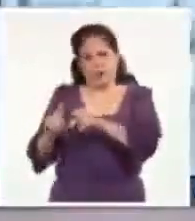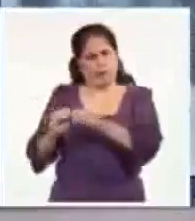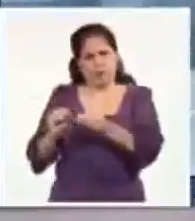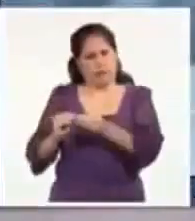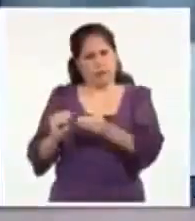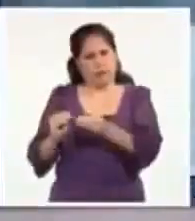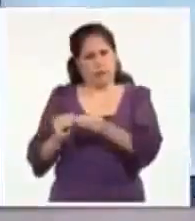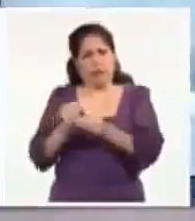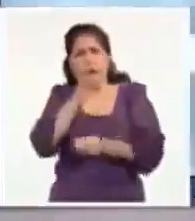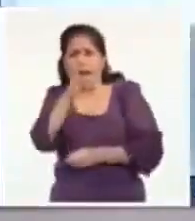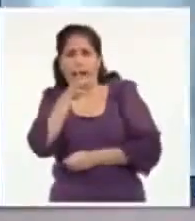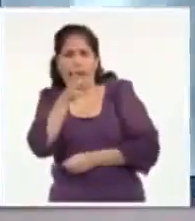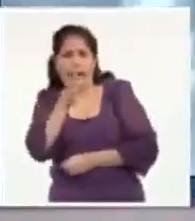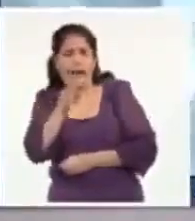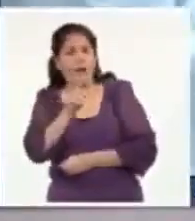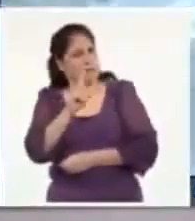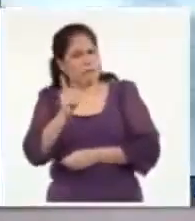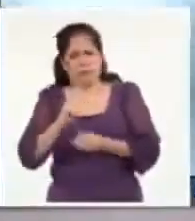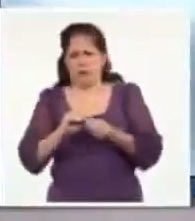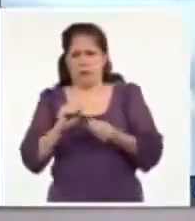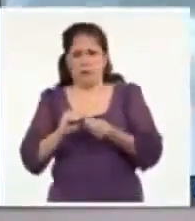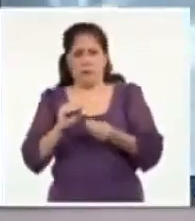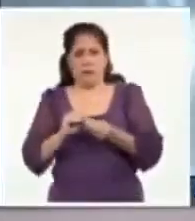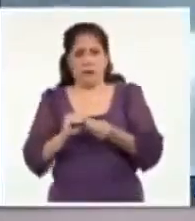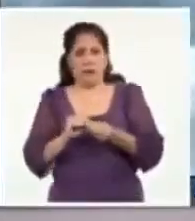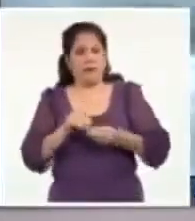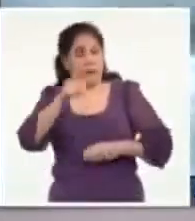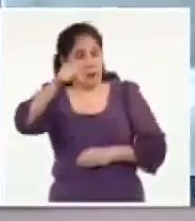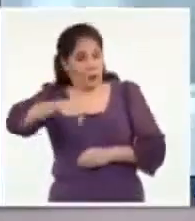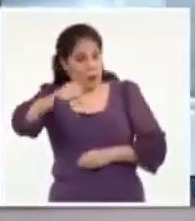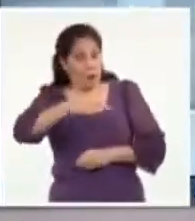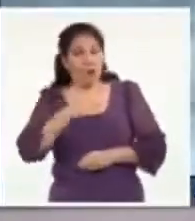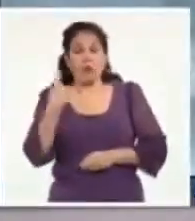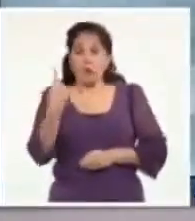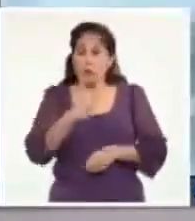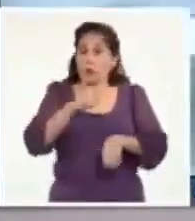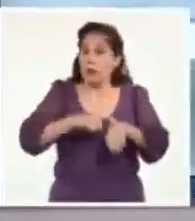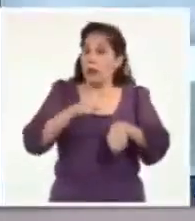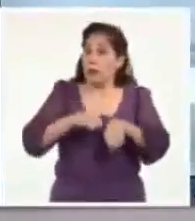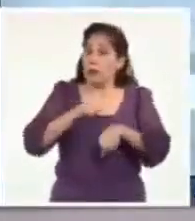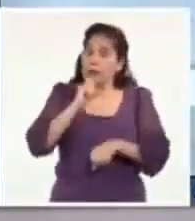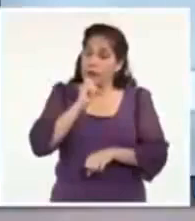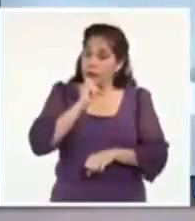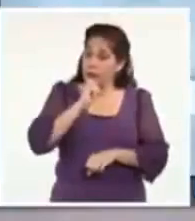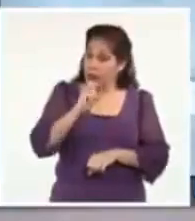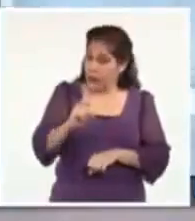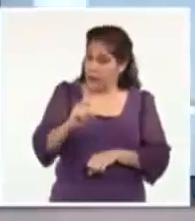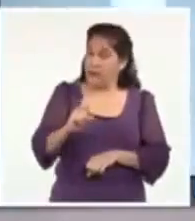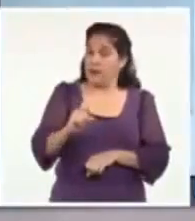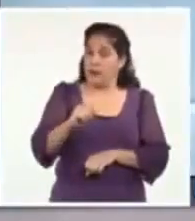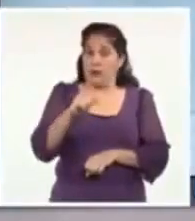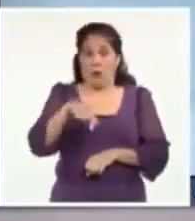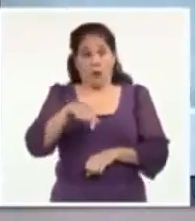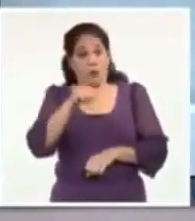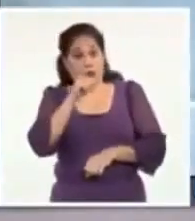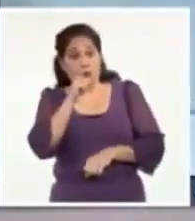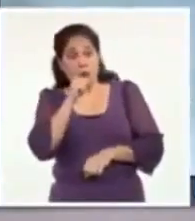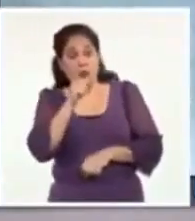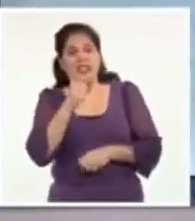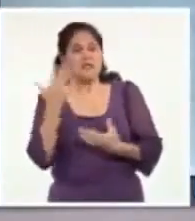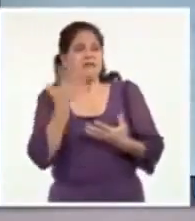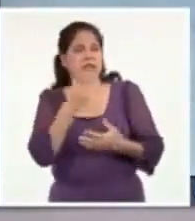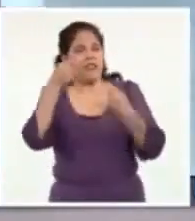sus pocas alocuciones tras perder frente a Lula Hoy estamos viviendo un momento crucial una encrucijada y les decía